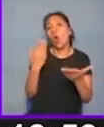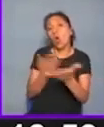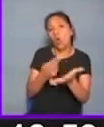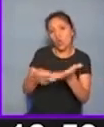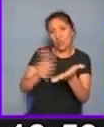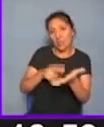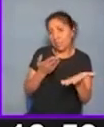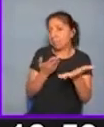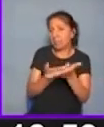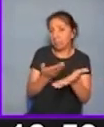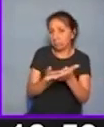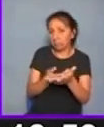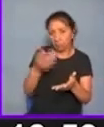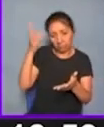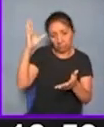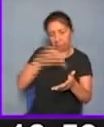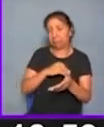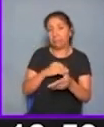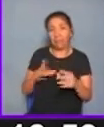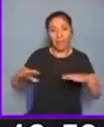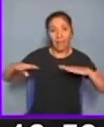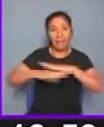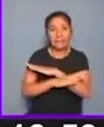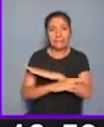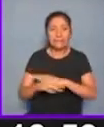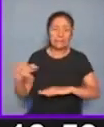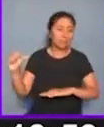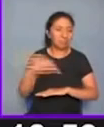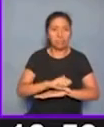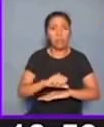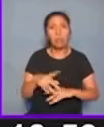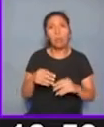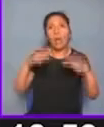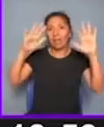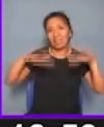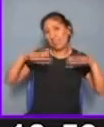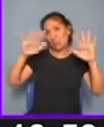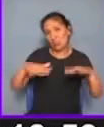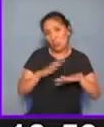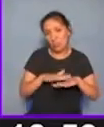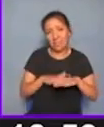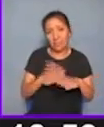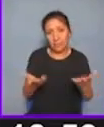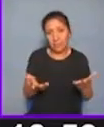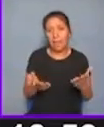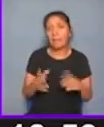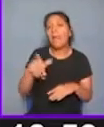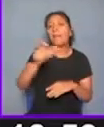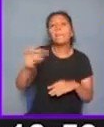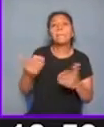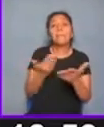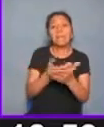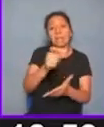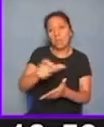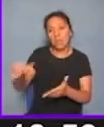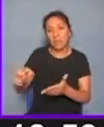se olviden de que la calle digamos a veces está está peor por este tema de la lluvia y también le pedimos a los vecinos que tengan un poquito de paciencia porque a veces se